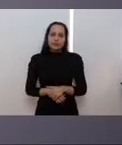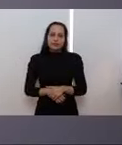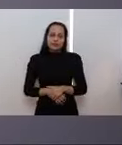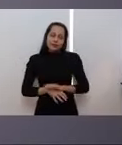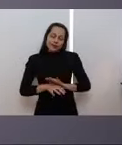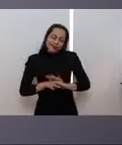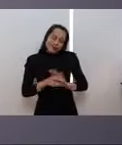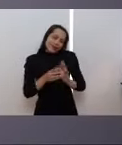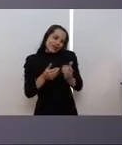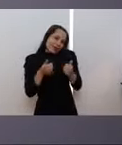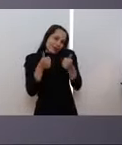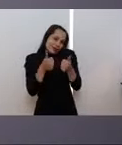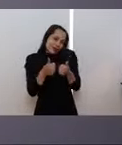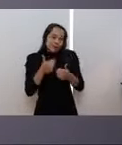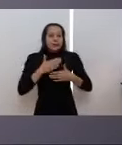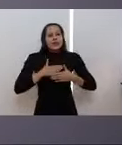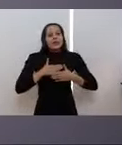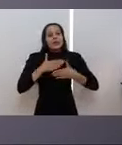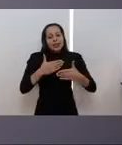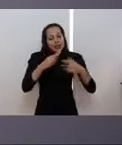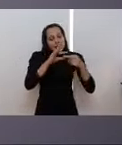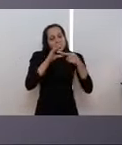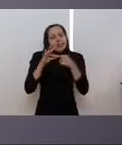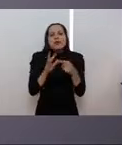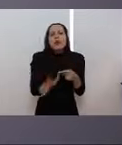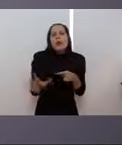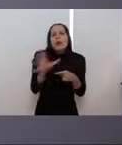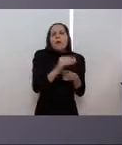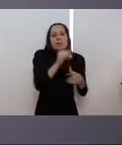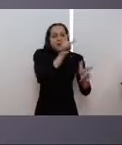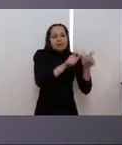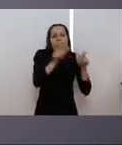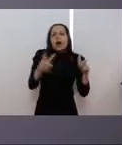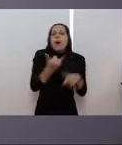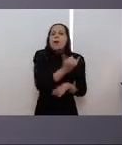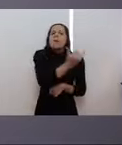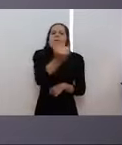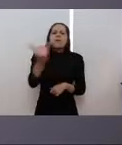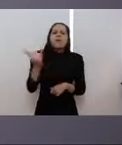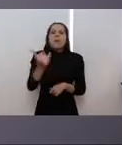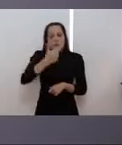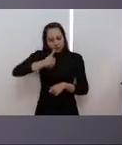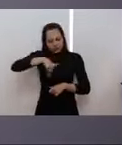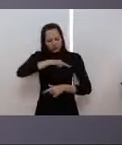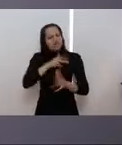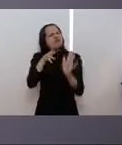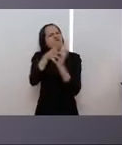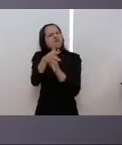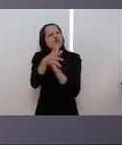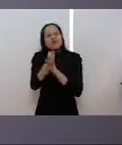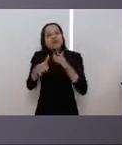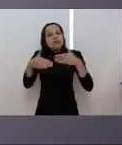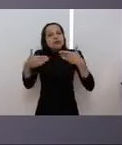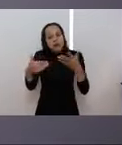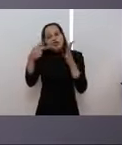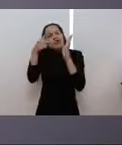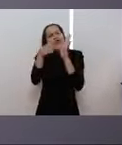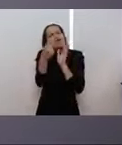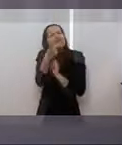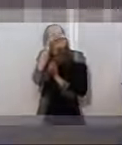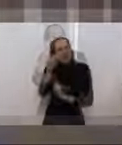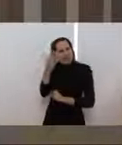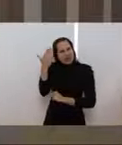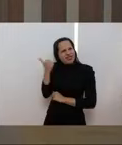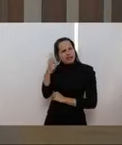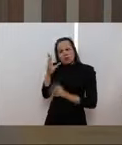un saludo muy especial a todas las personas que nos acompañan para nosotros poder contarles que sucedió en el 2020 es absolutamente